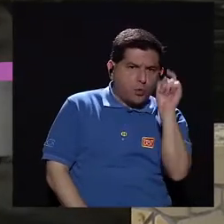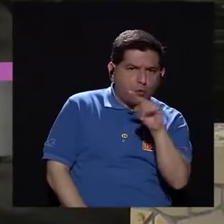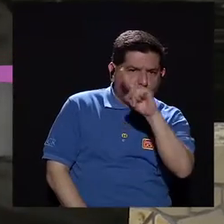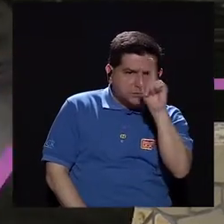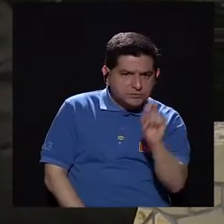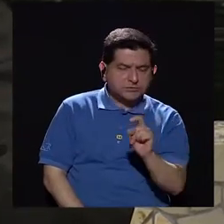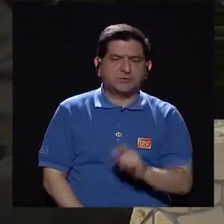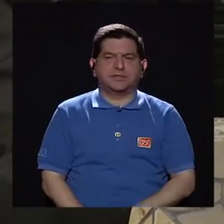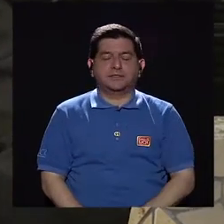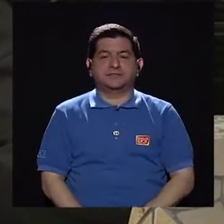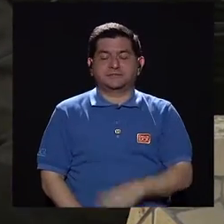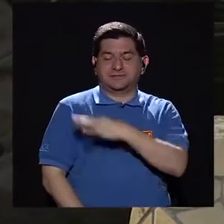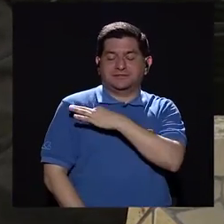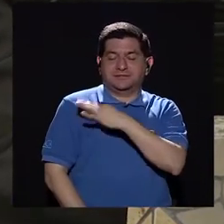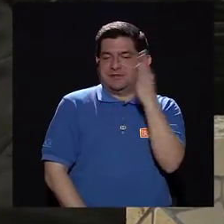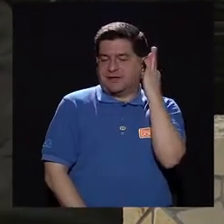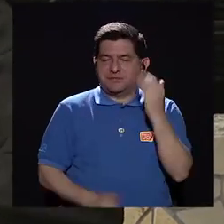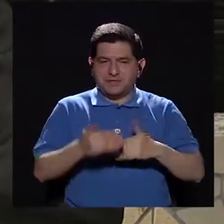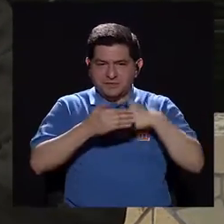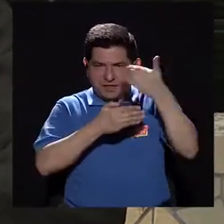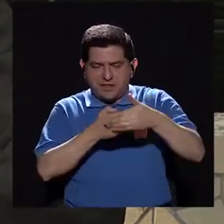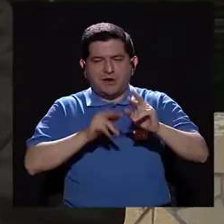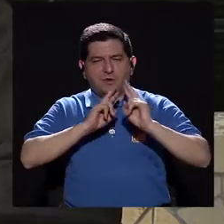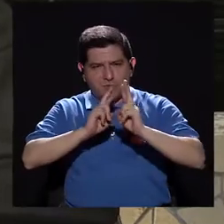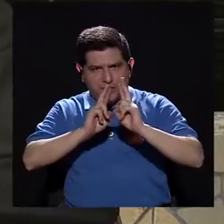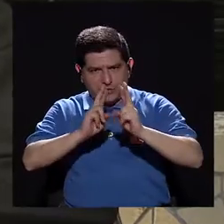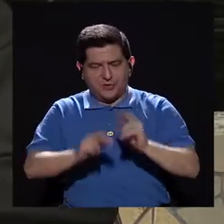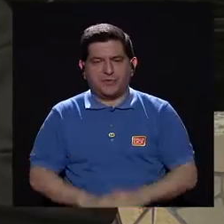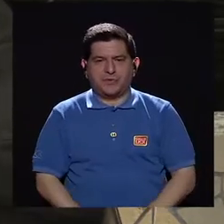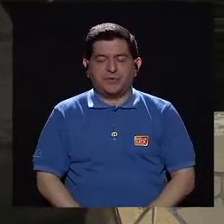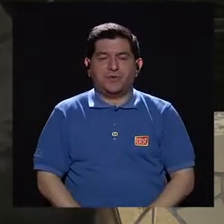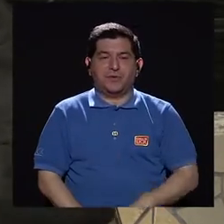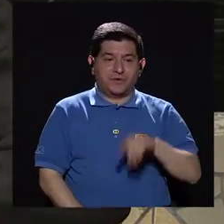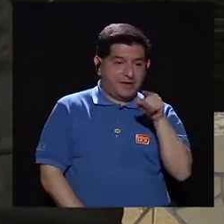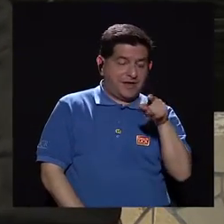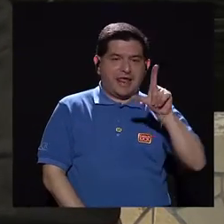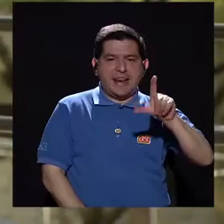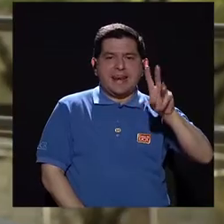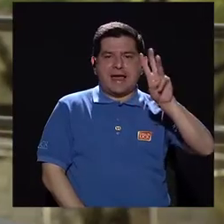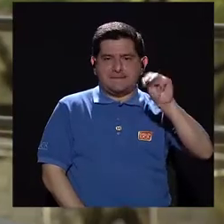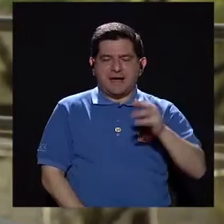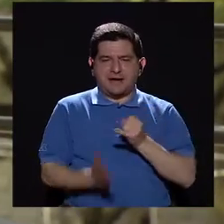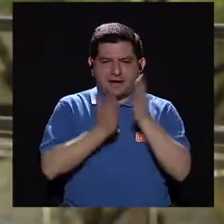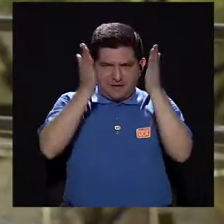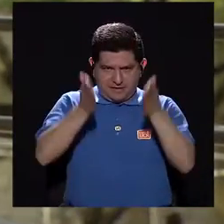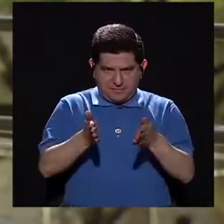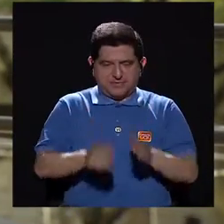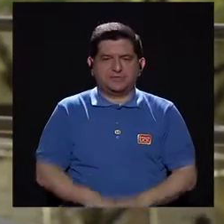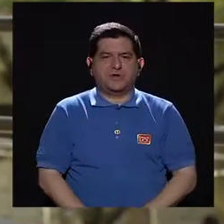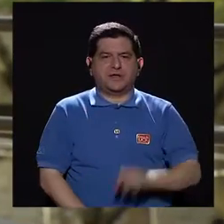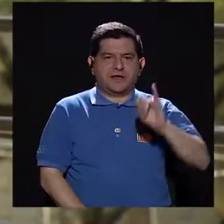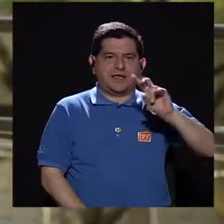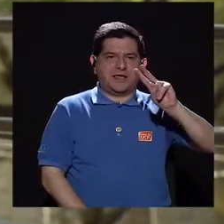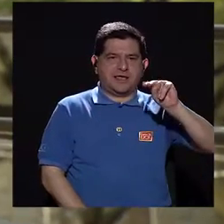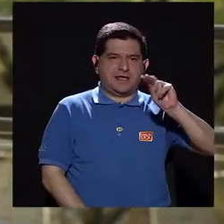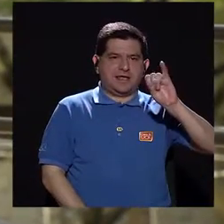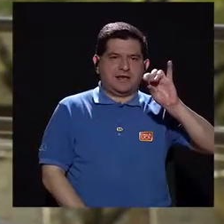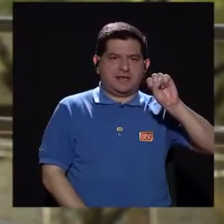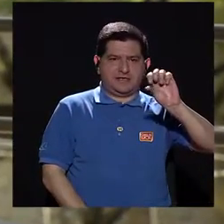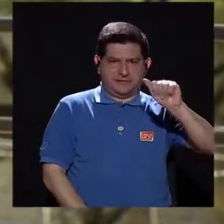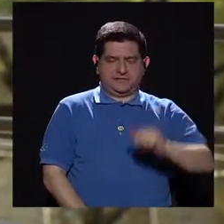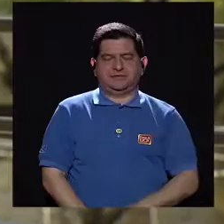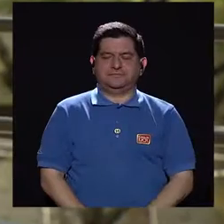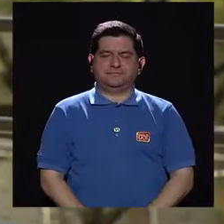preguntas para que nuestra invitada pues nos pueda contestarle. Ella es Lilian Marín, quien es investigadora del